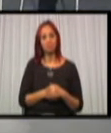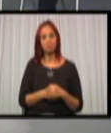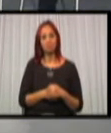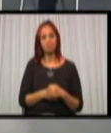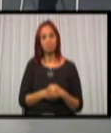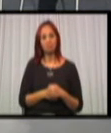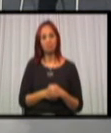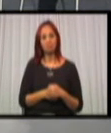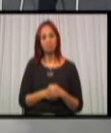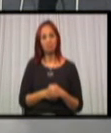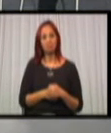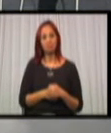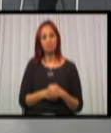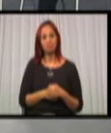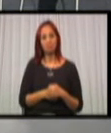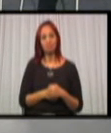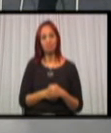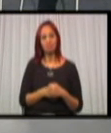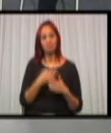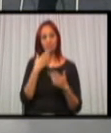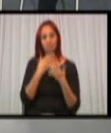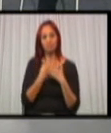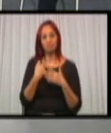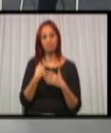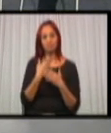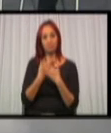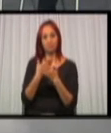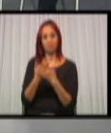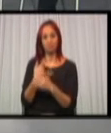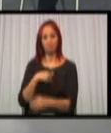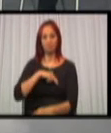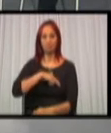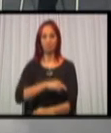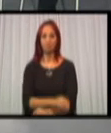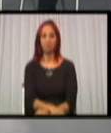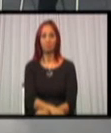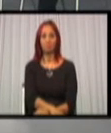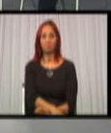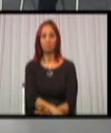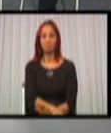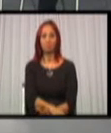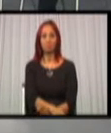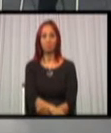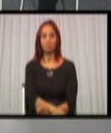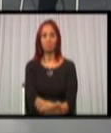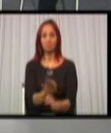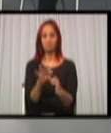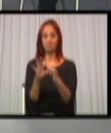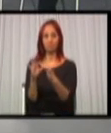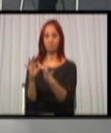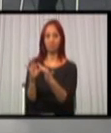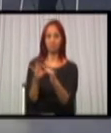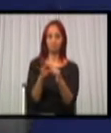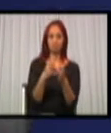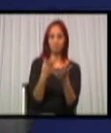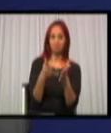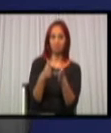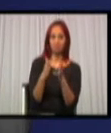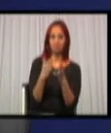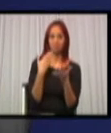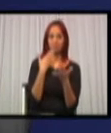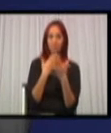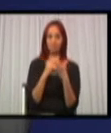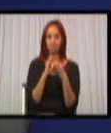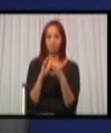Doña Lourdes. Bueno, la propuesta de nosotros en relación a la red vial es